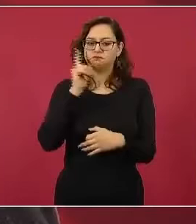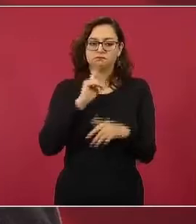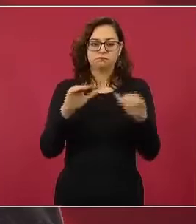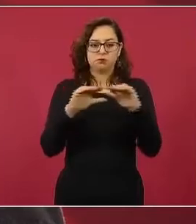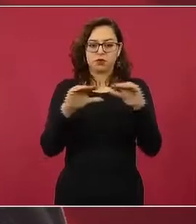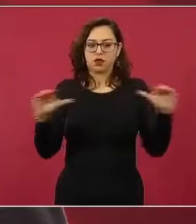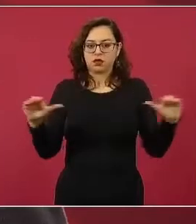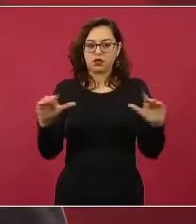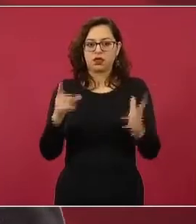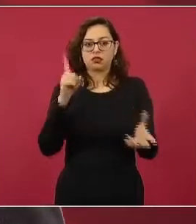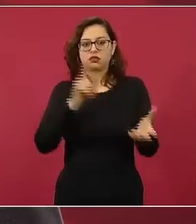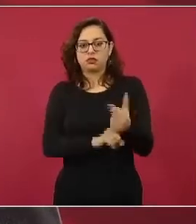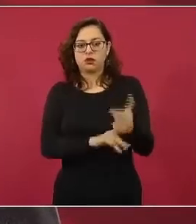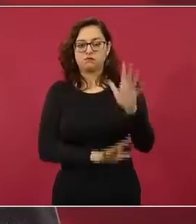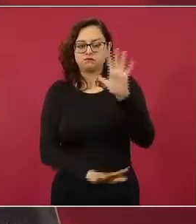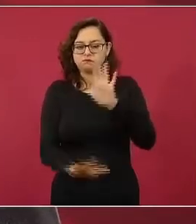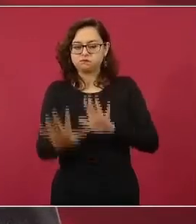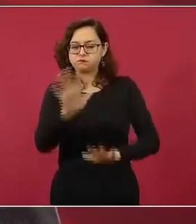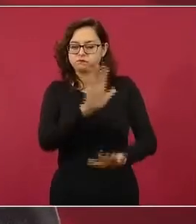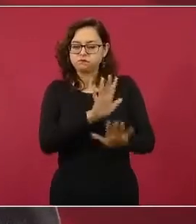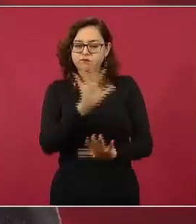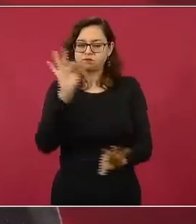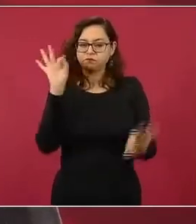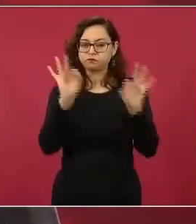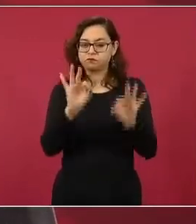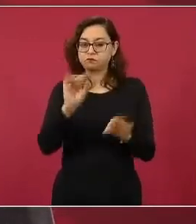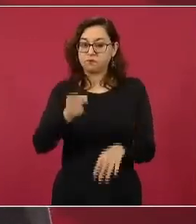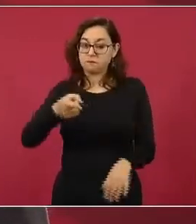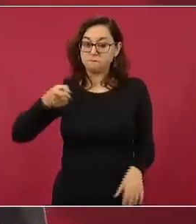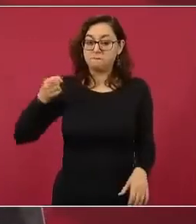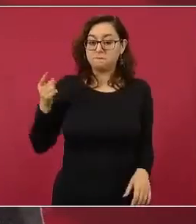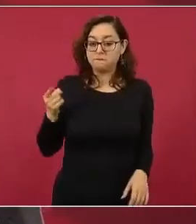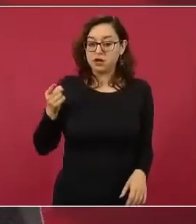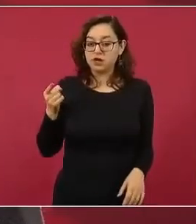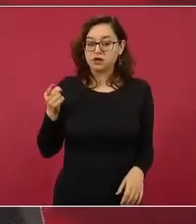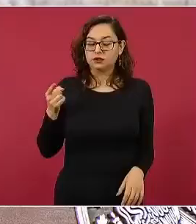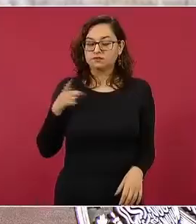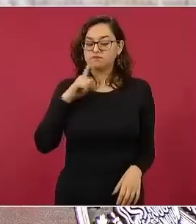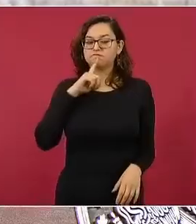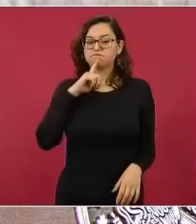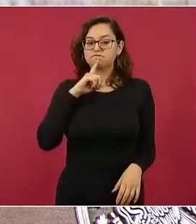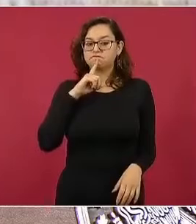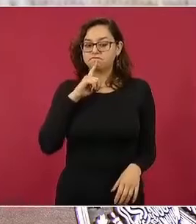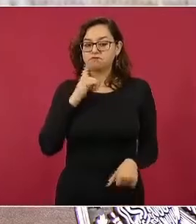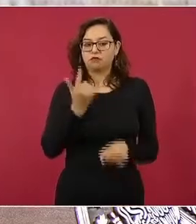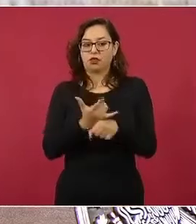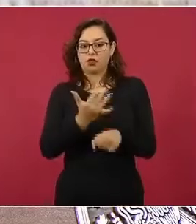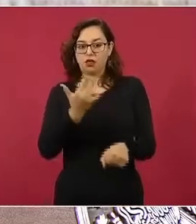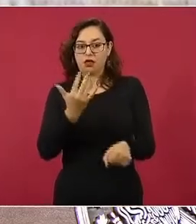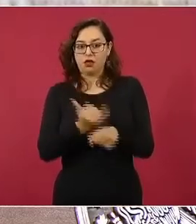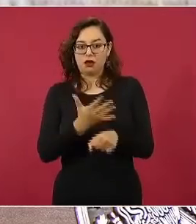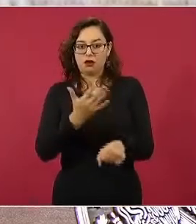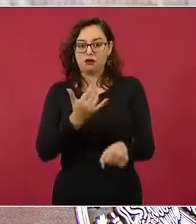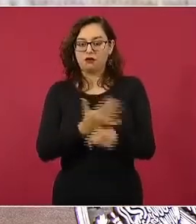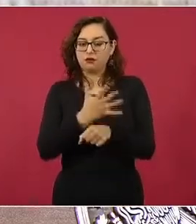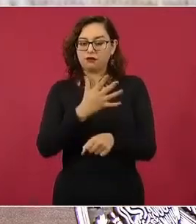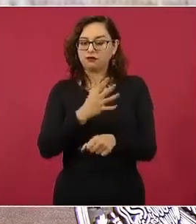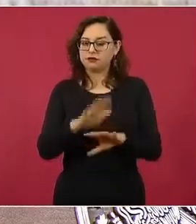Luisa María Alcalde. Pero en general estamos cuidando todos